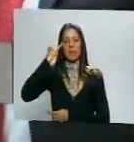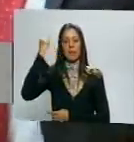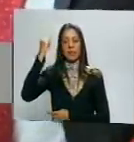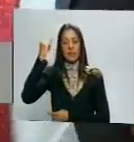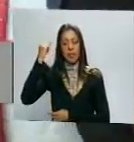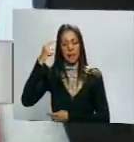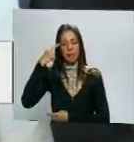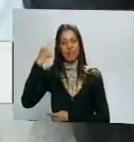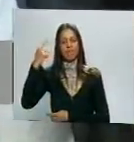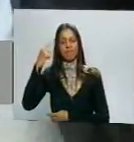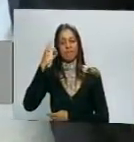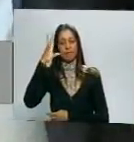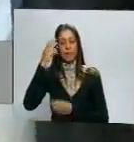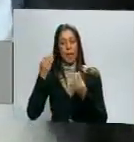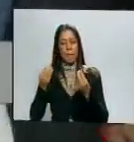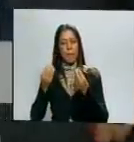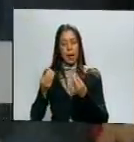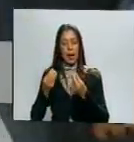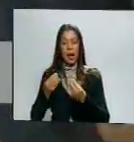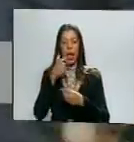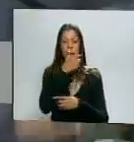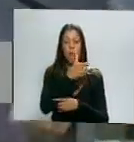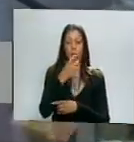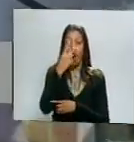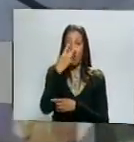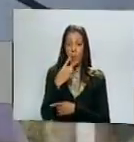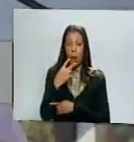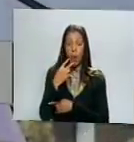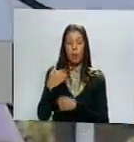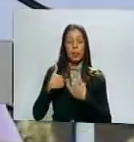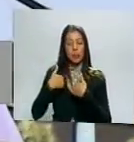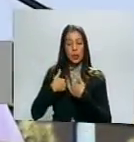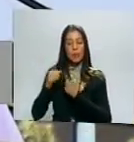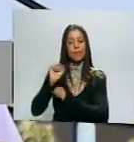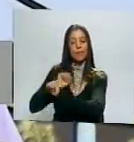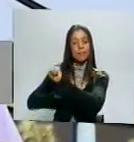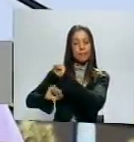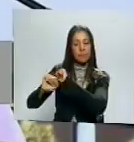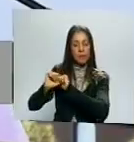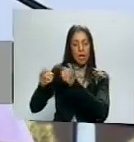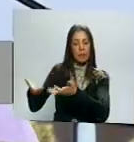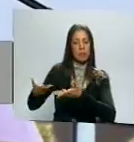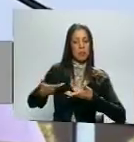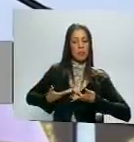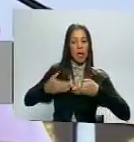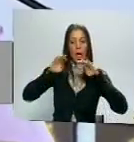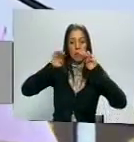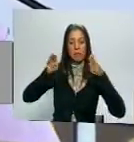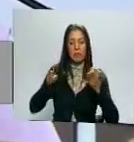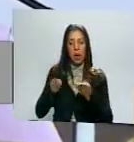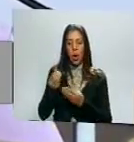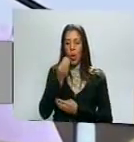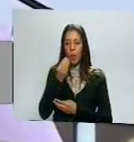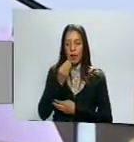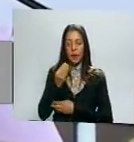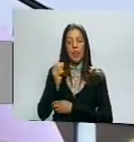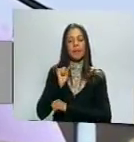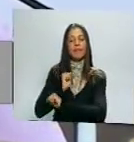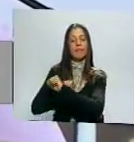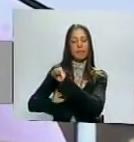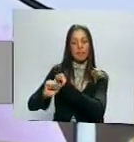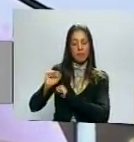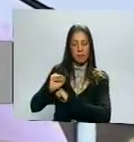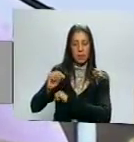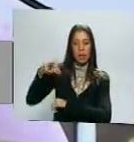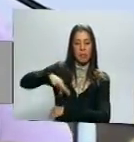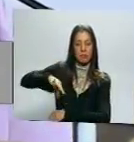en defensa de nuestro pueblo, en defensa de los ingresos de la familia venezolana y como contraataque